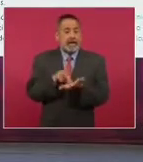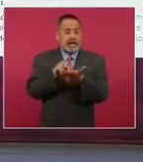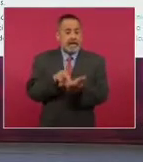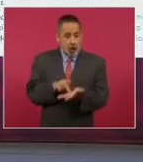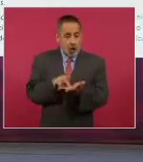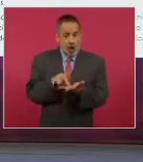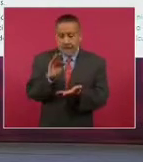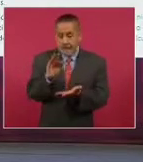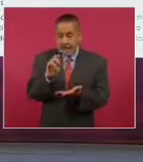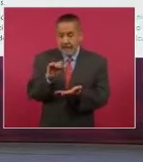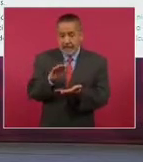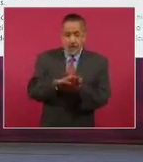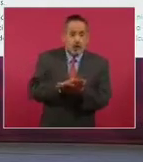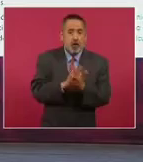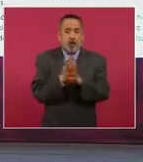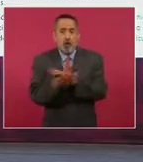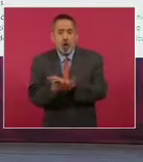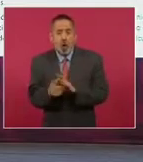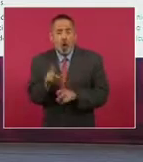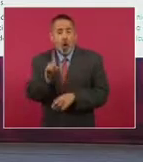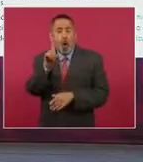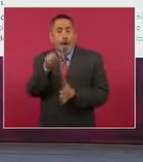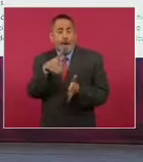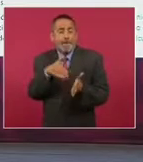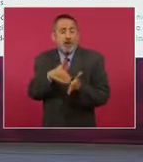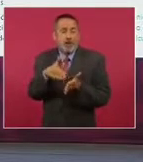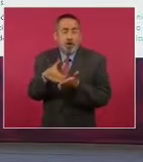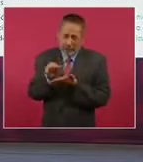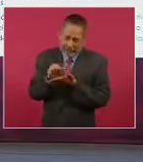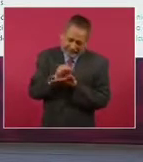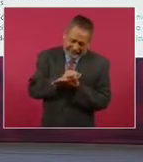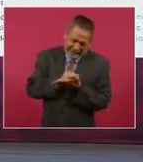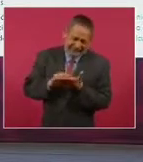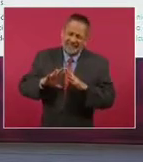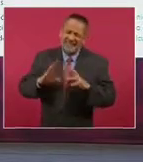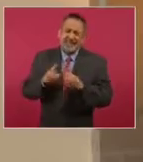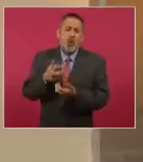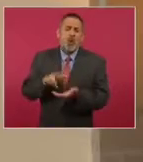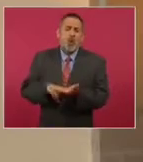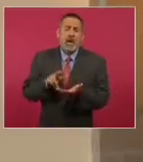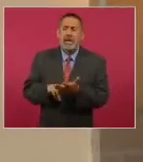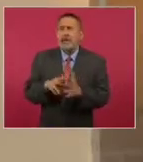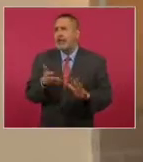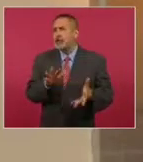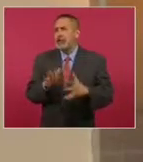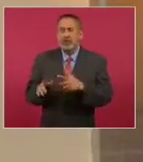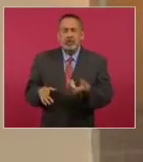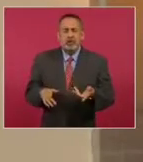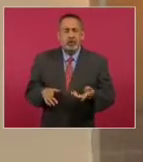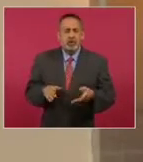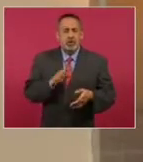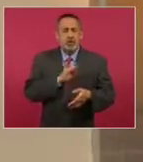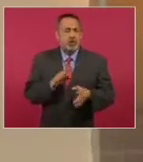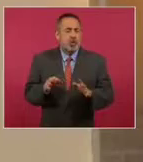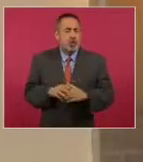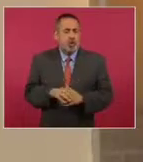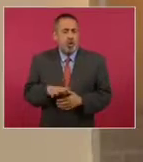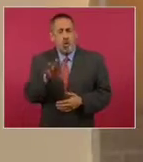equivale a 1 millón de dosis, con un valor de mercado que se calcula en más